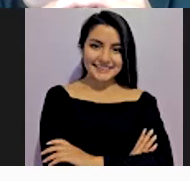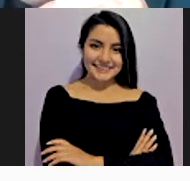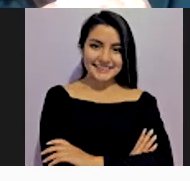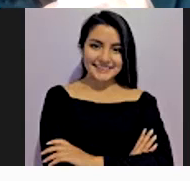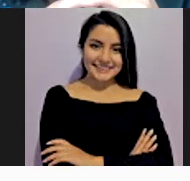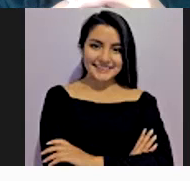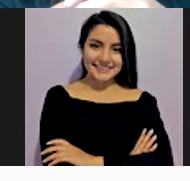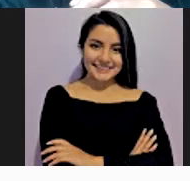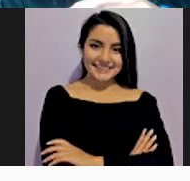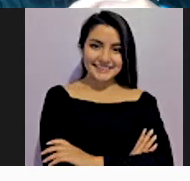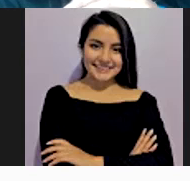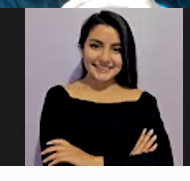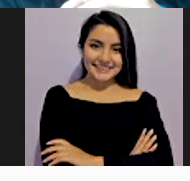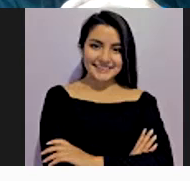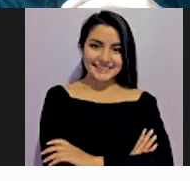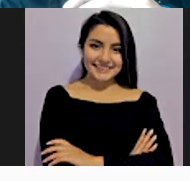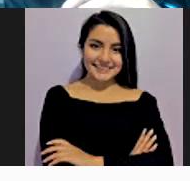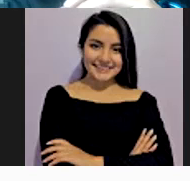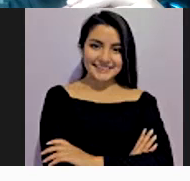una llamada. Una llamada.